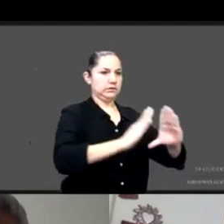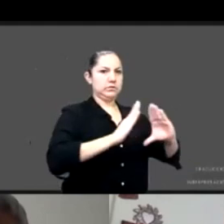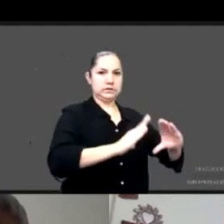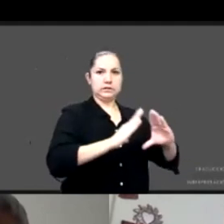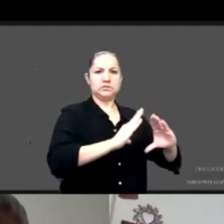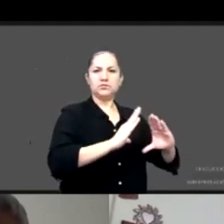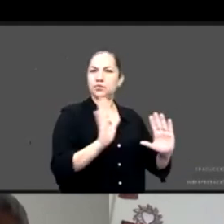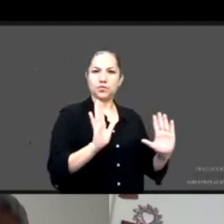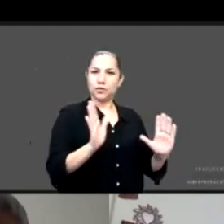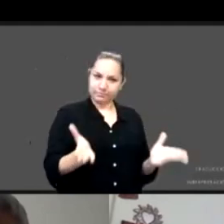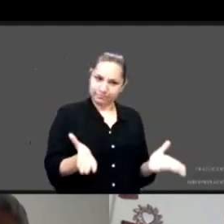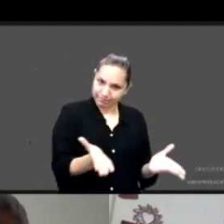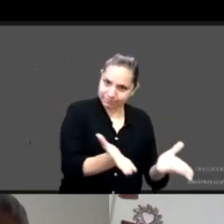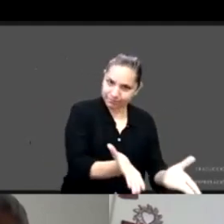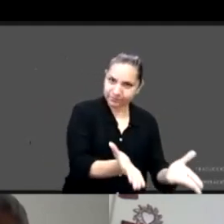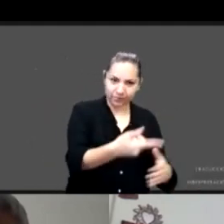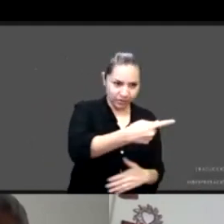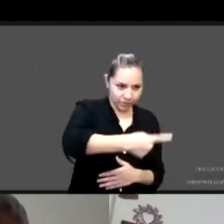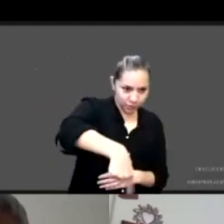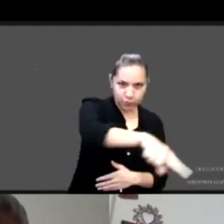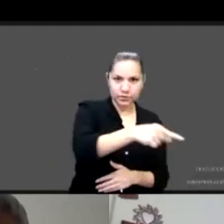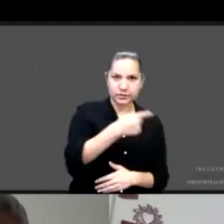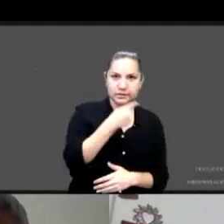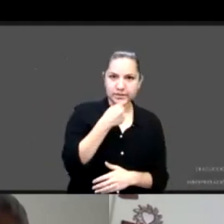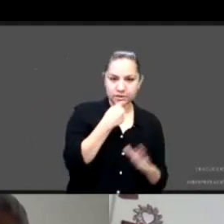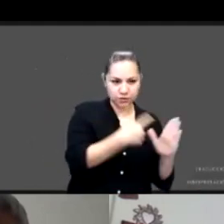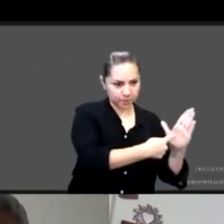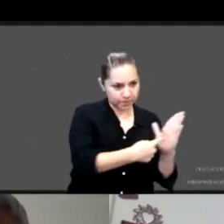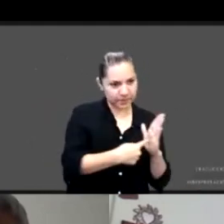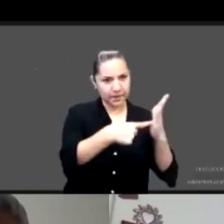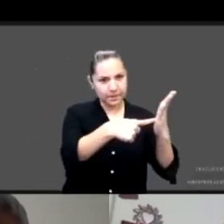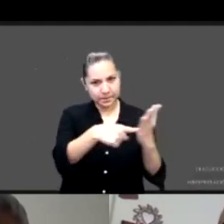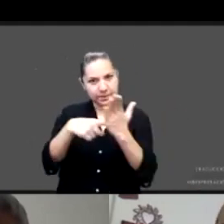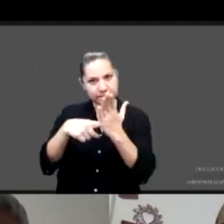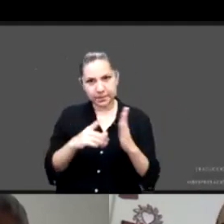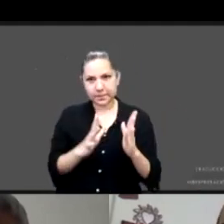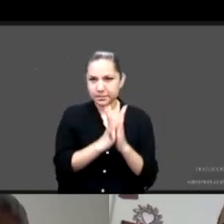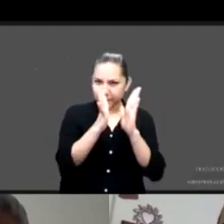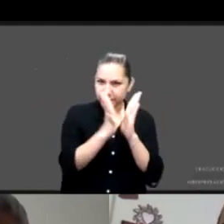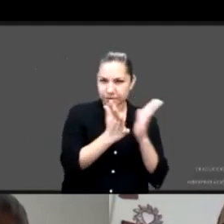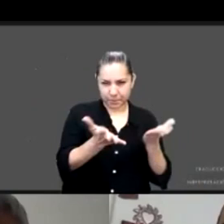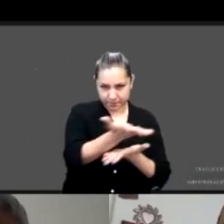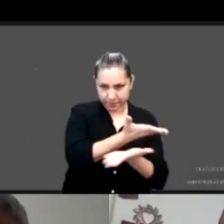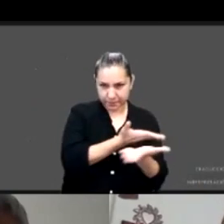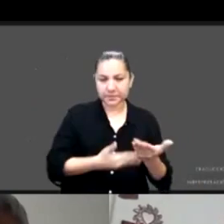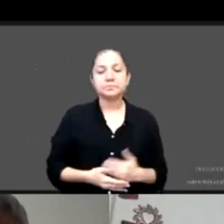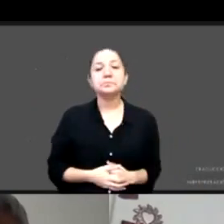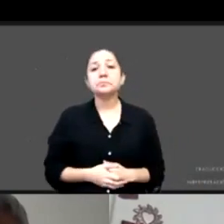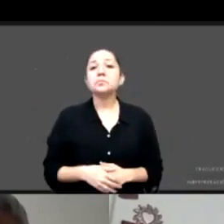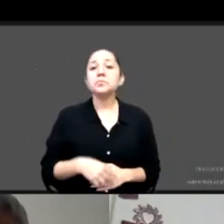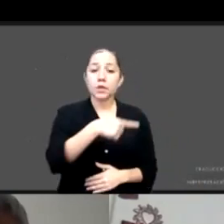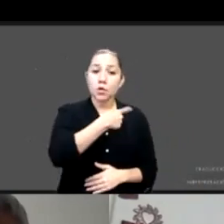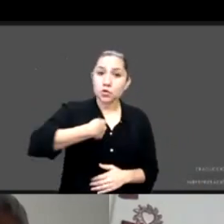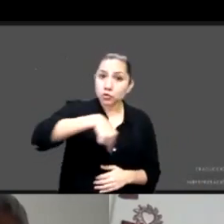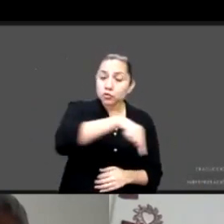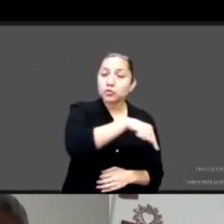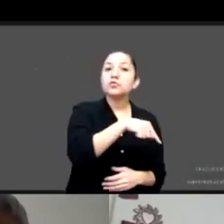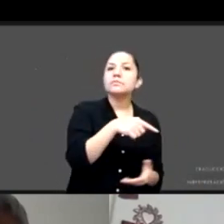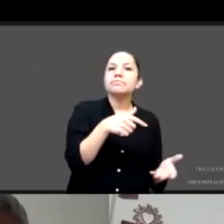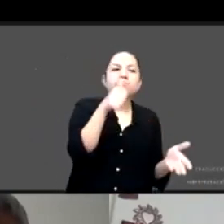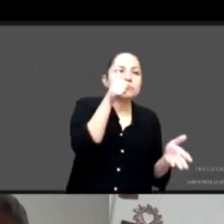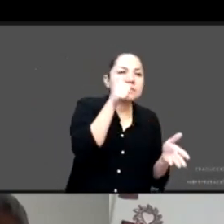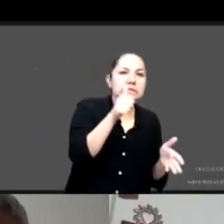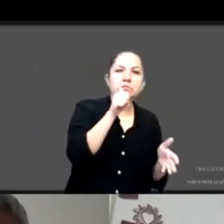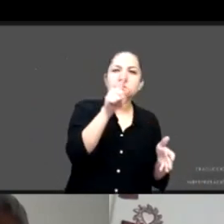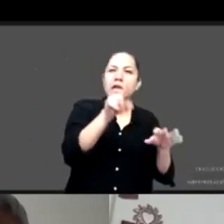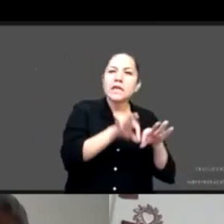Es importante decir que nuestras actividades están centradas en procesos y no en los productos, ¿no? No se trata, la cultura